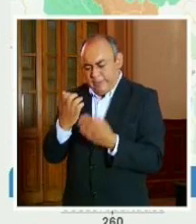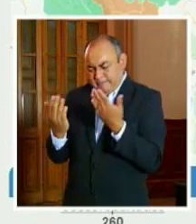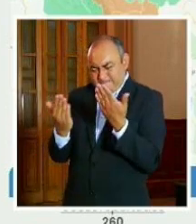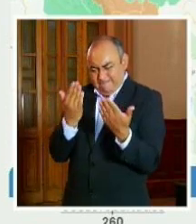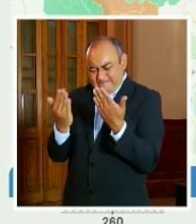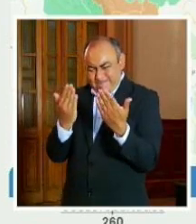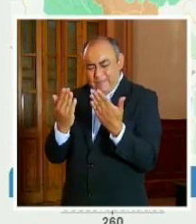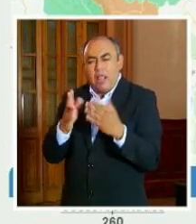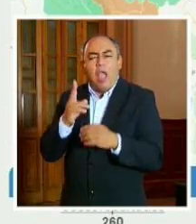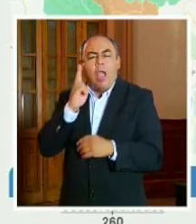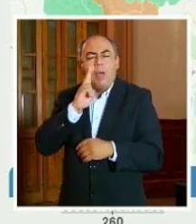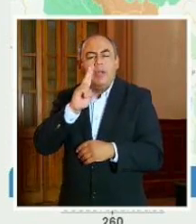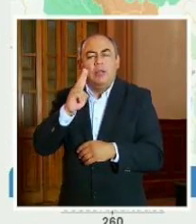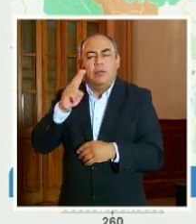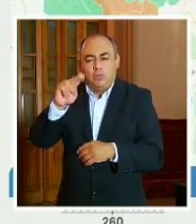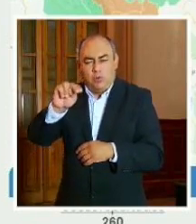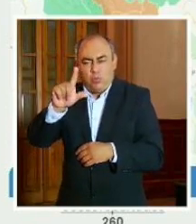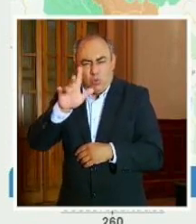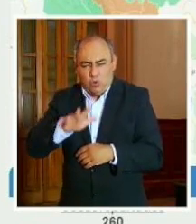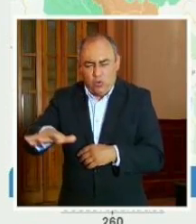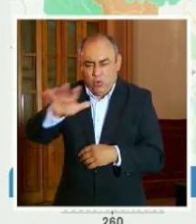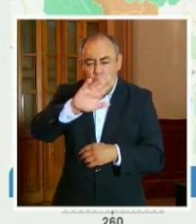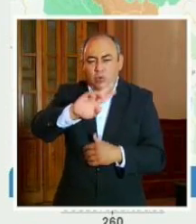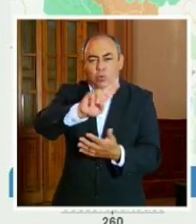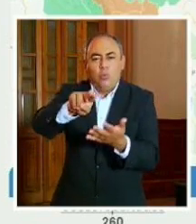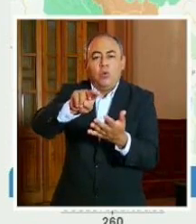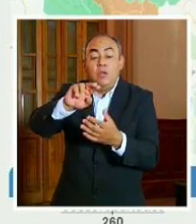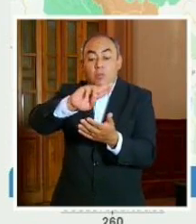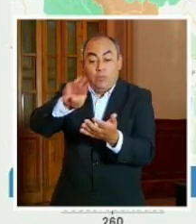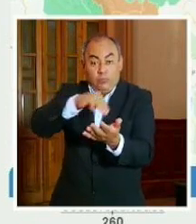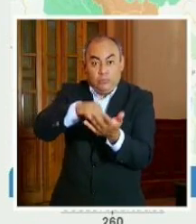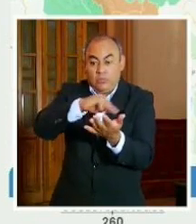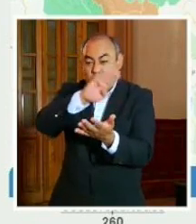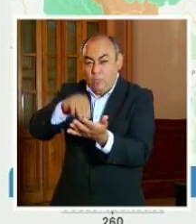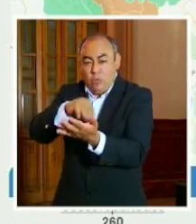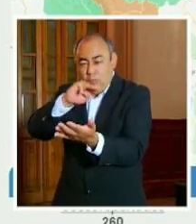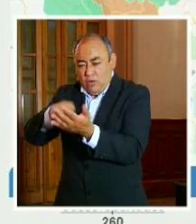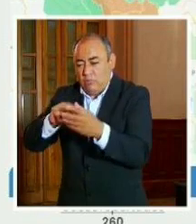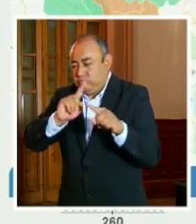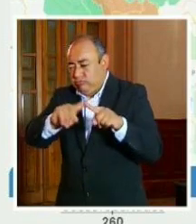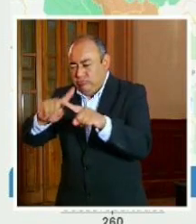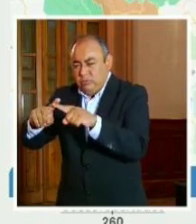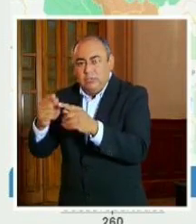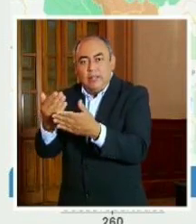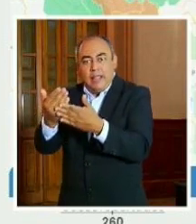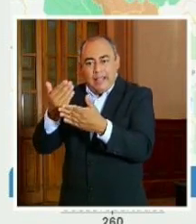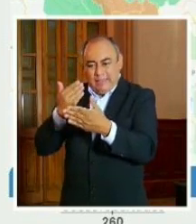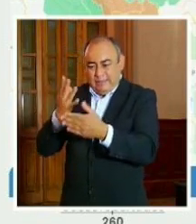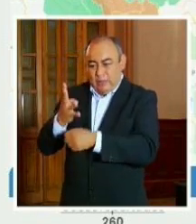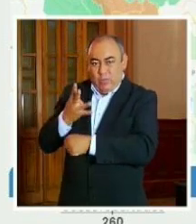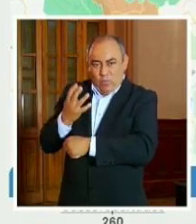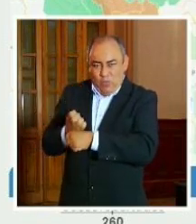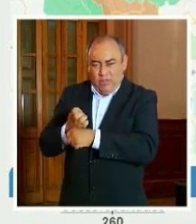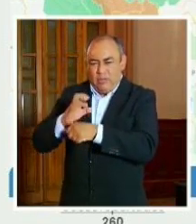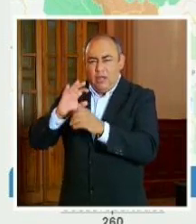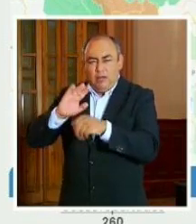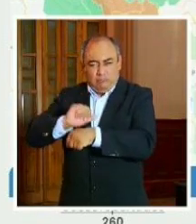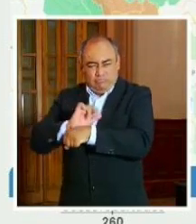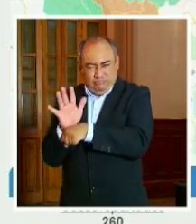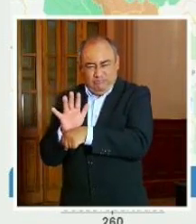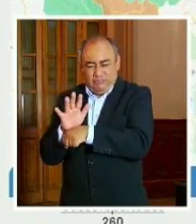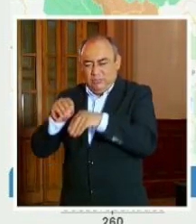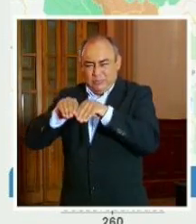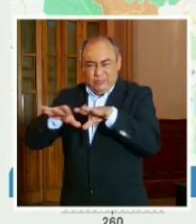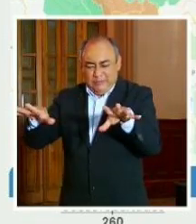los municipios, el comportamiento del inicio de la cuarta ola, cuando estábamos en nuestros momentos